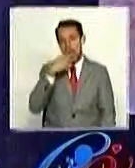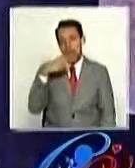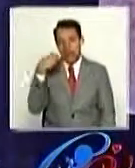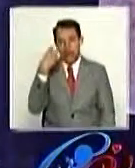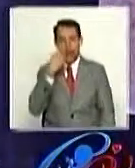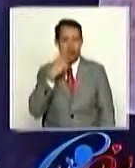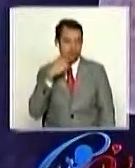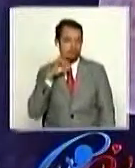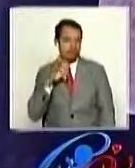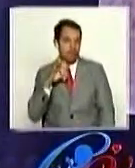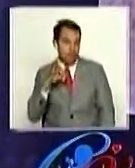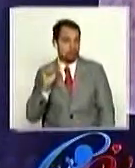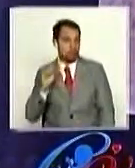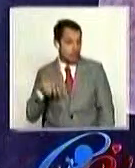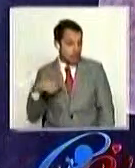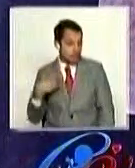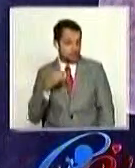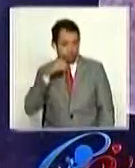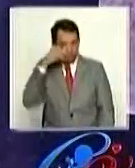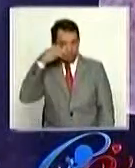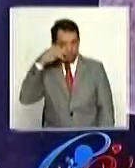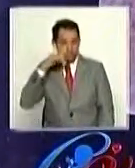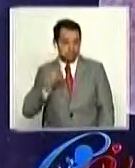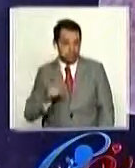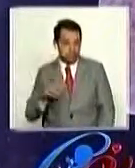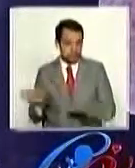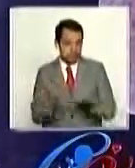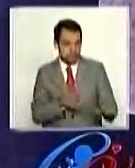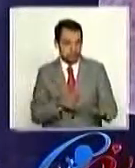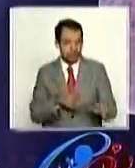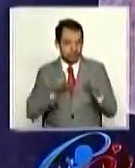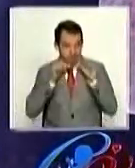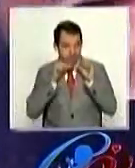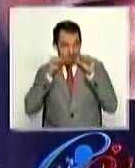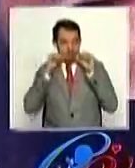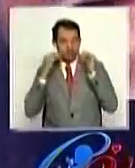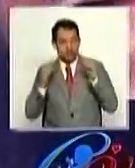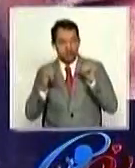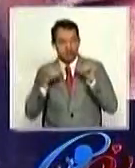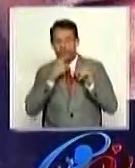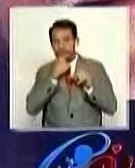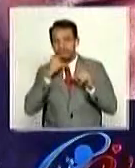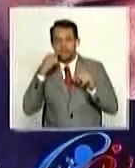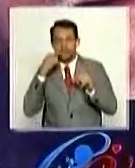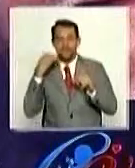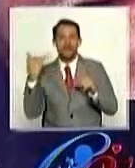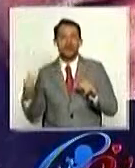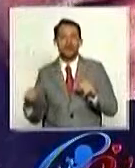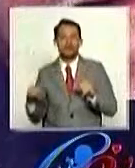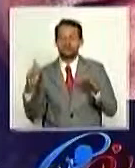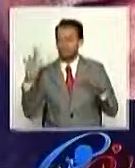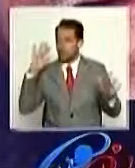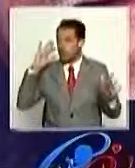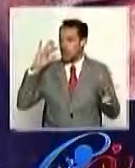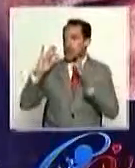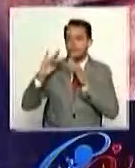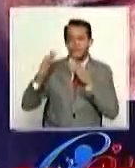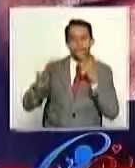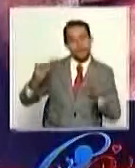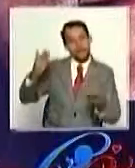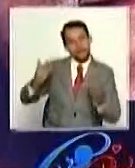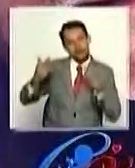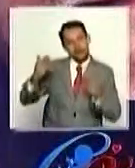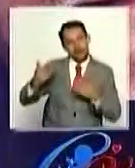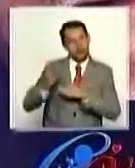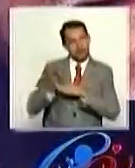letras. Bueno, ya colocamos un aparato en boca y tenemos un comparativo de cómo estaba